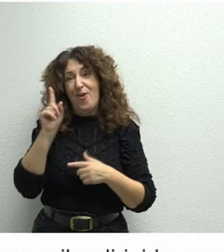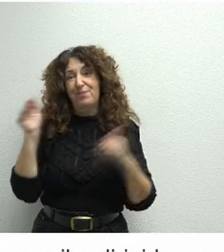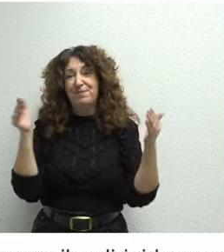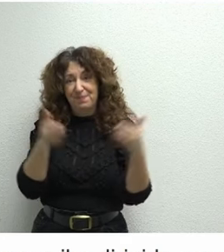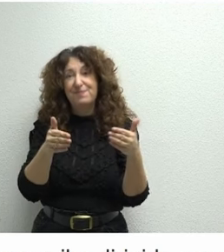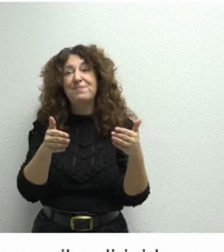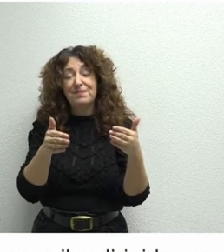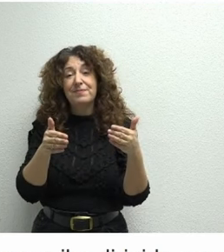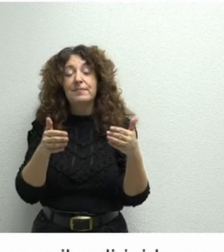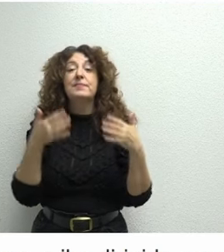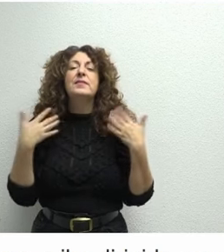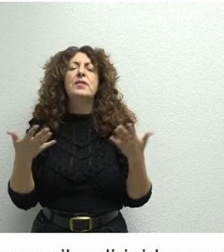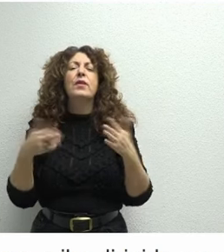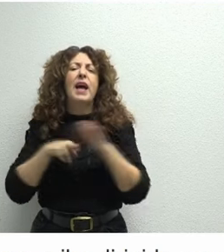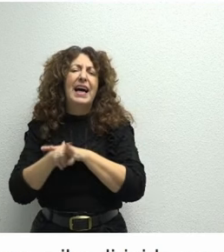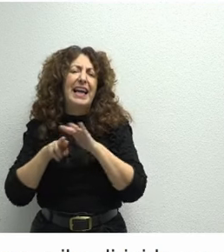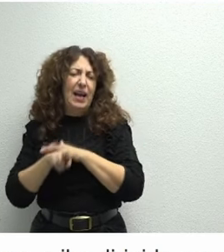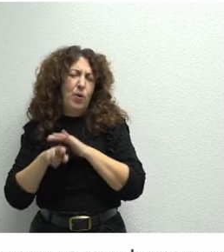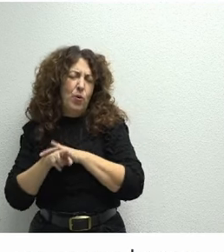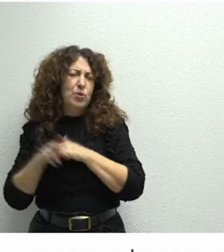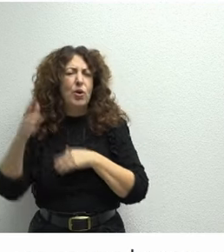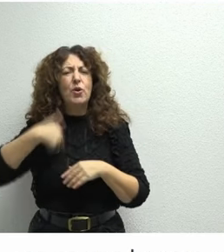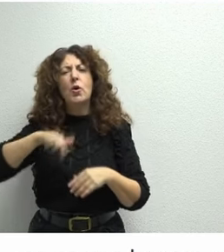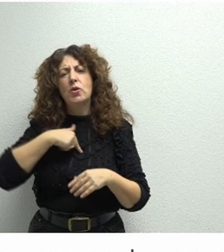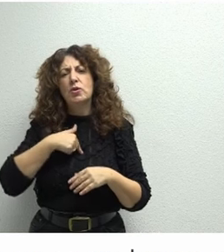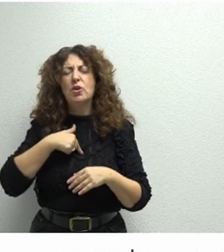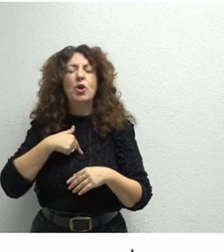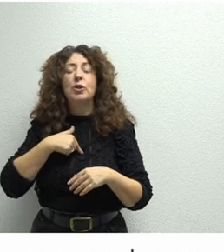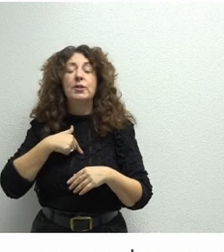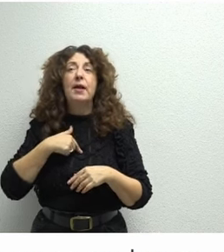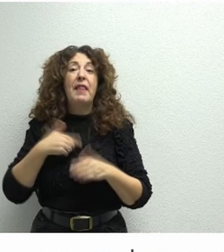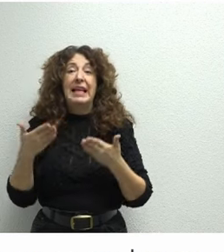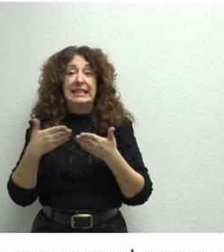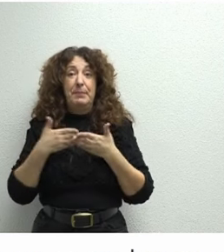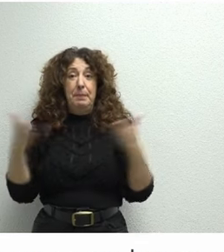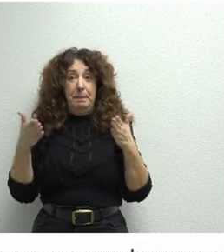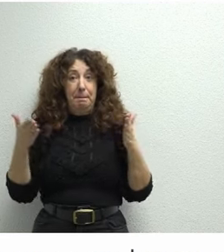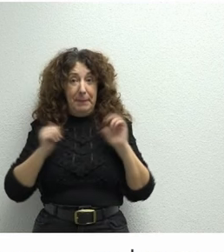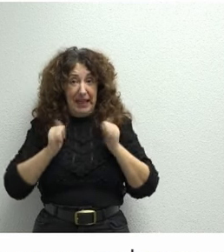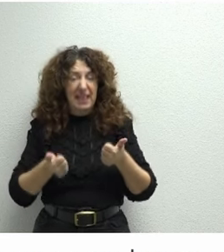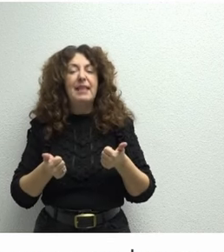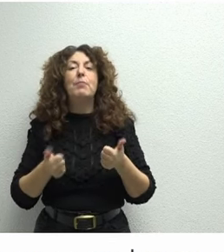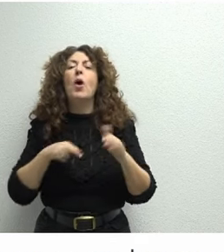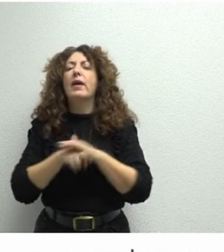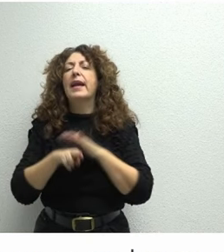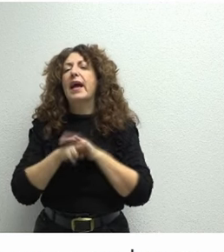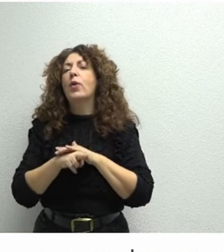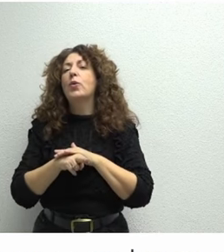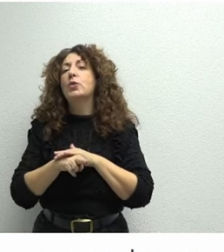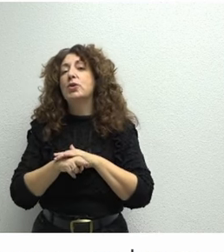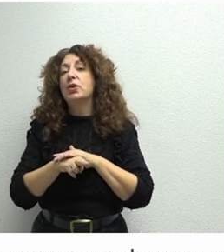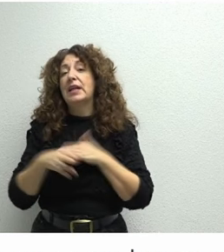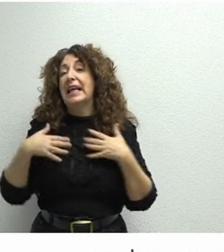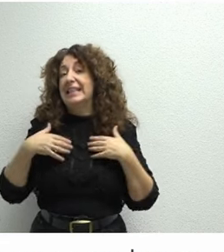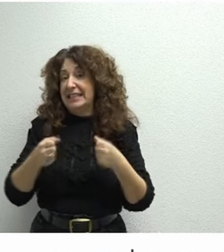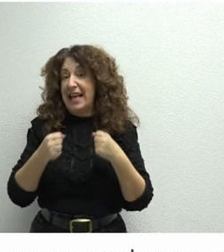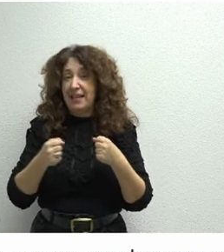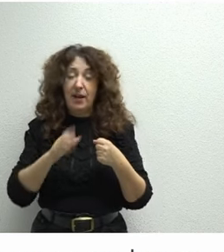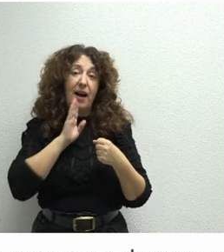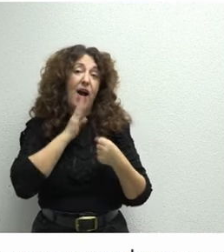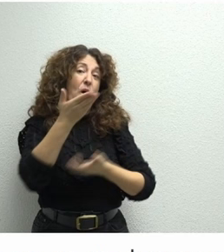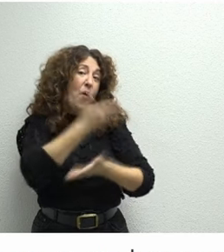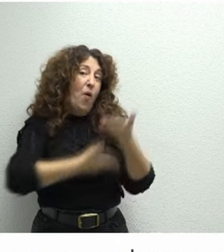recursos con los que hemos contado desde el primer momento han sido eh los recursos sanitarios la colaboración